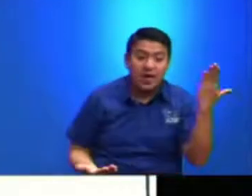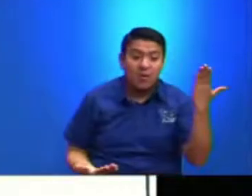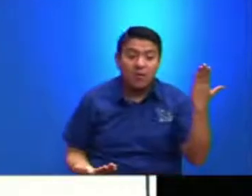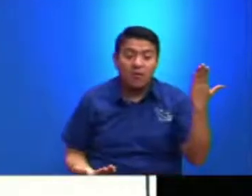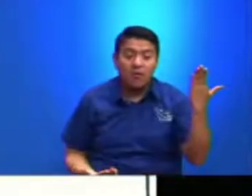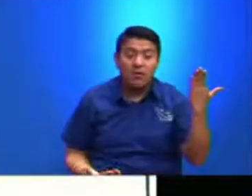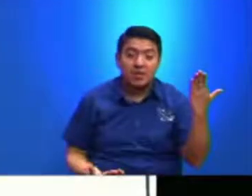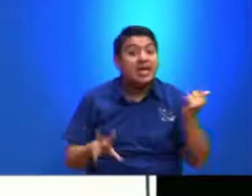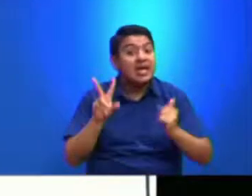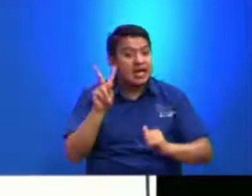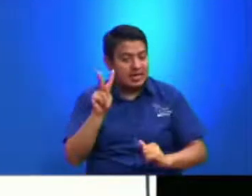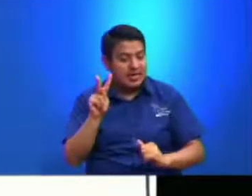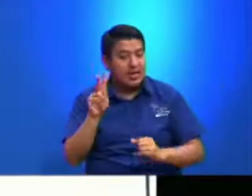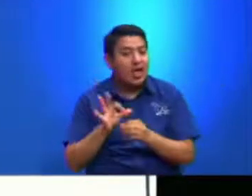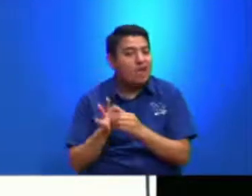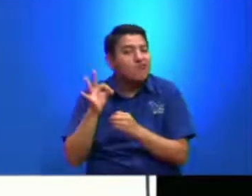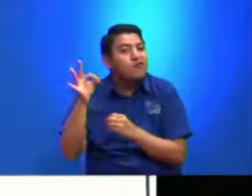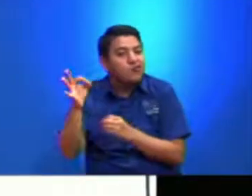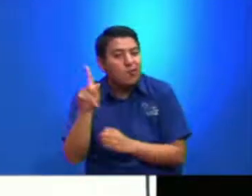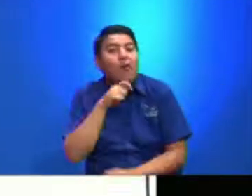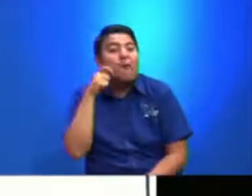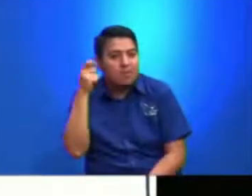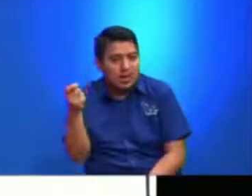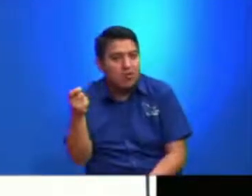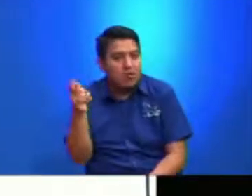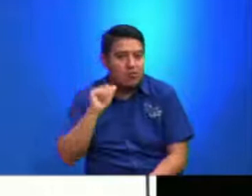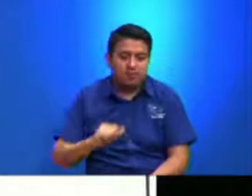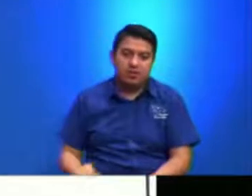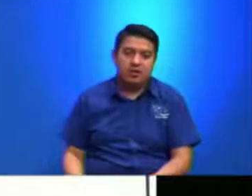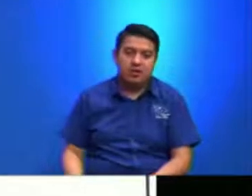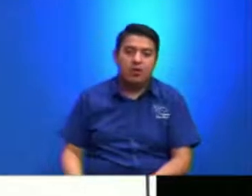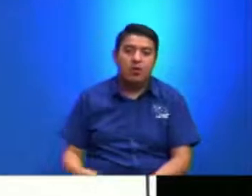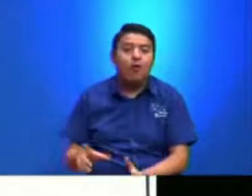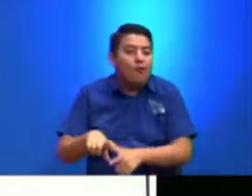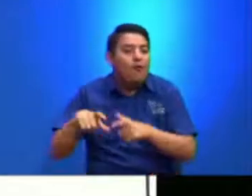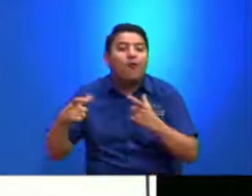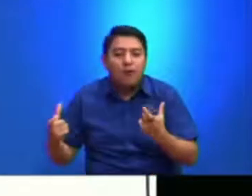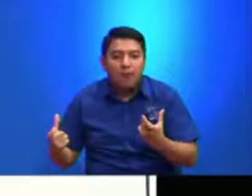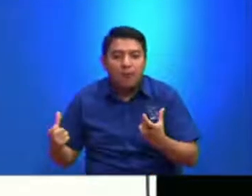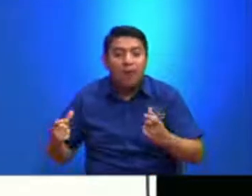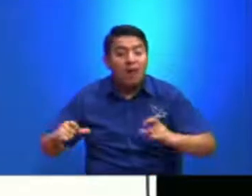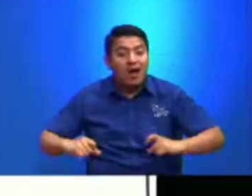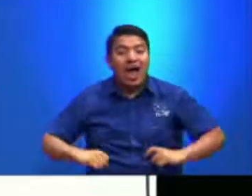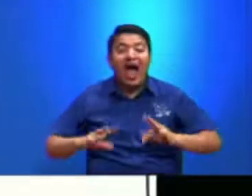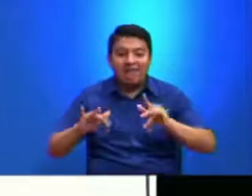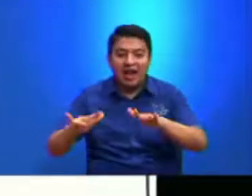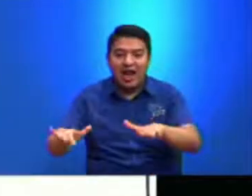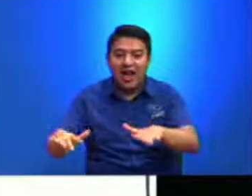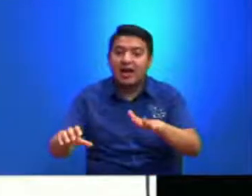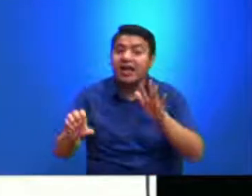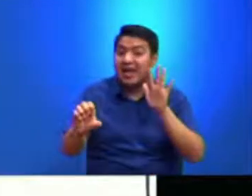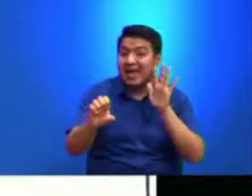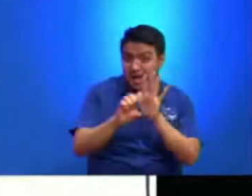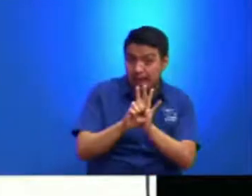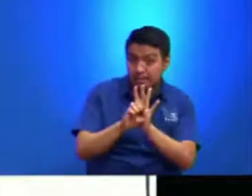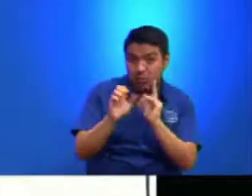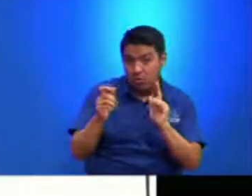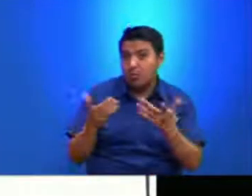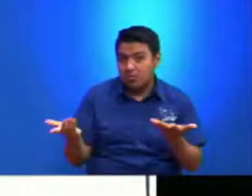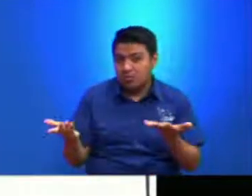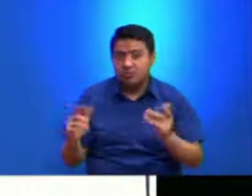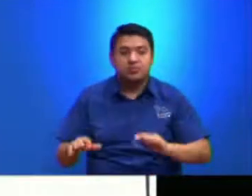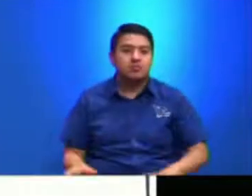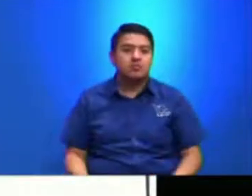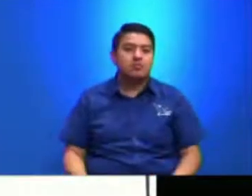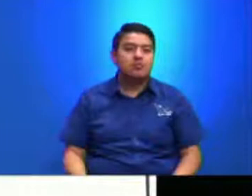Aram, pero no ahorita, porque ahorita tenemos que ver un montón de cosas. Y también, digamos, está el primer significado, ¿verdad? Un